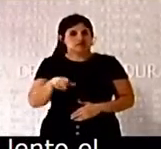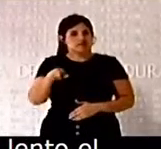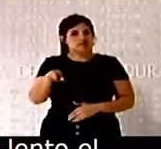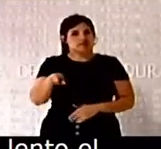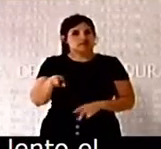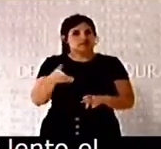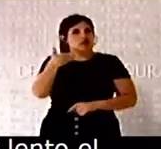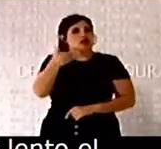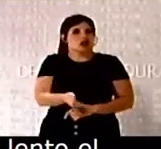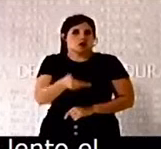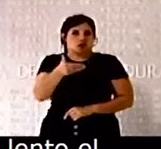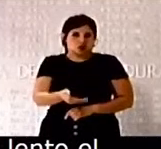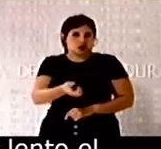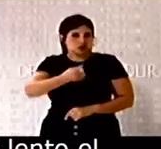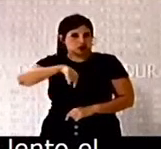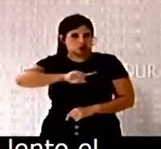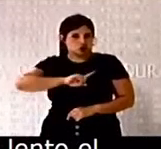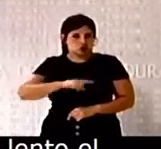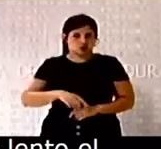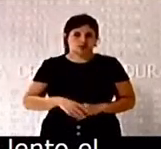muy importante para nosotros, ¿no?